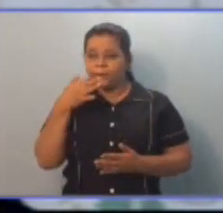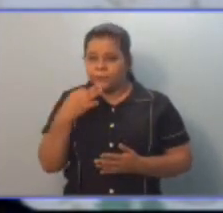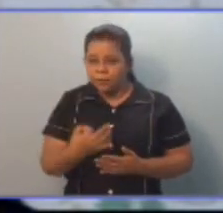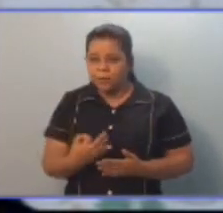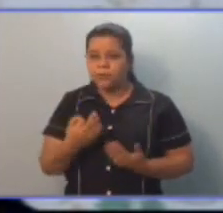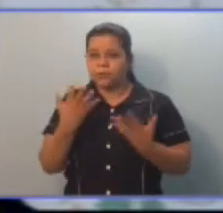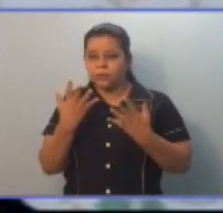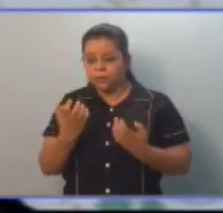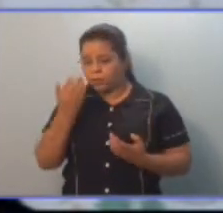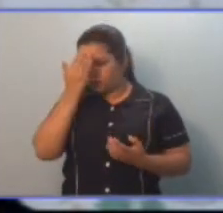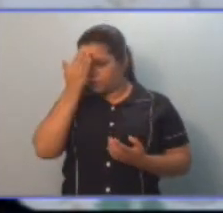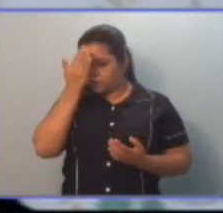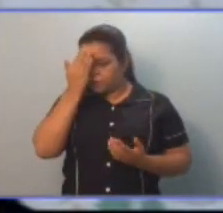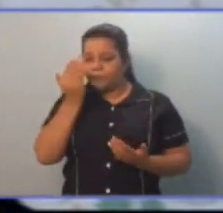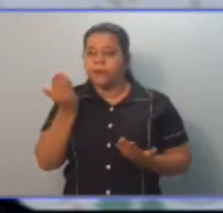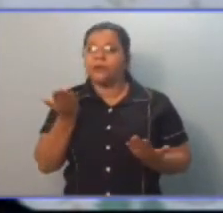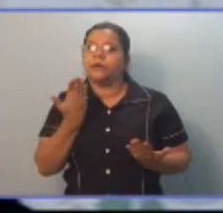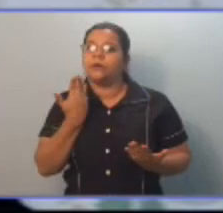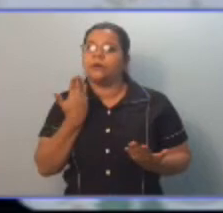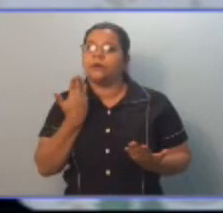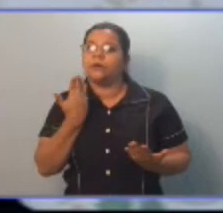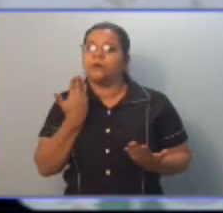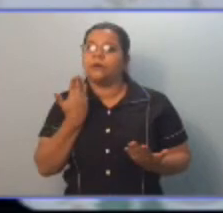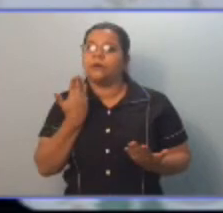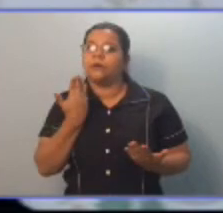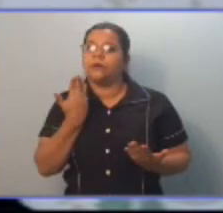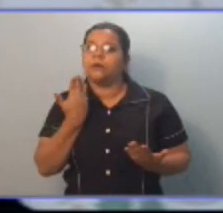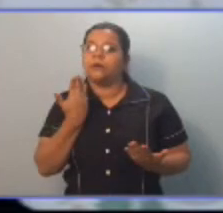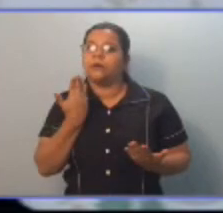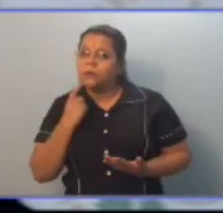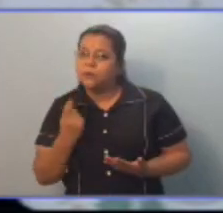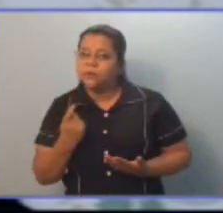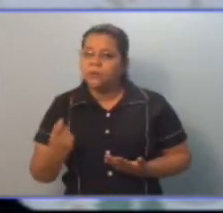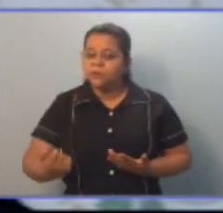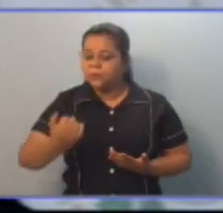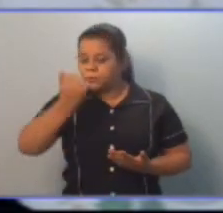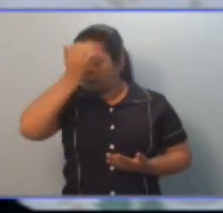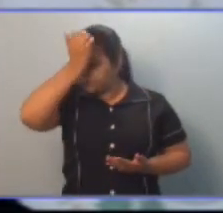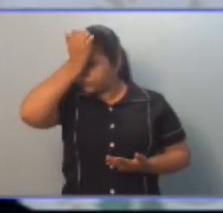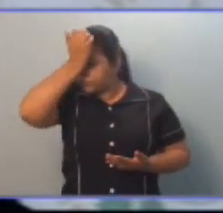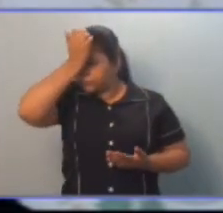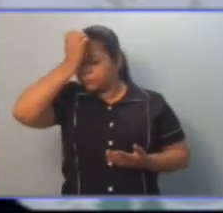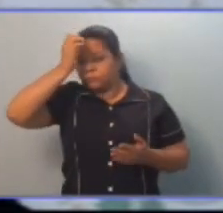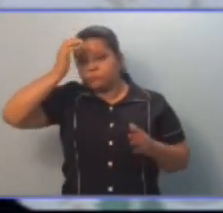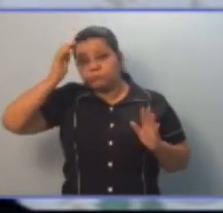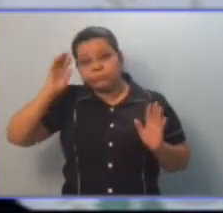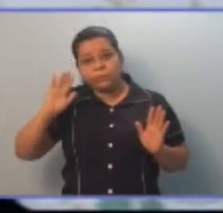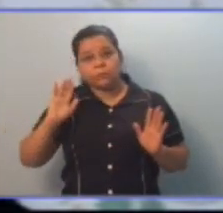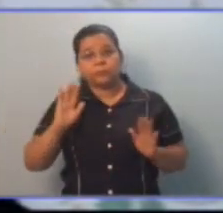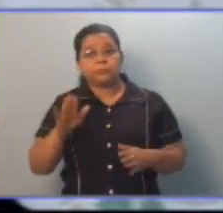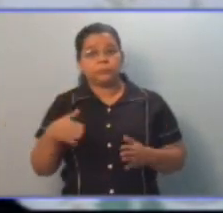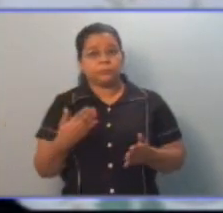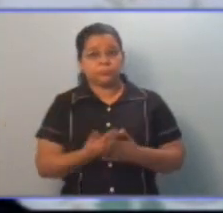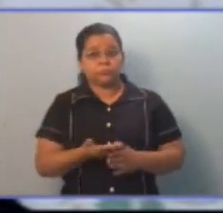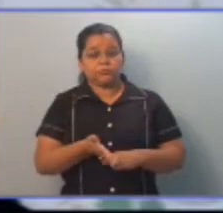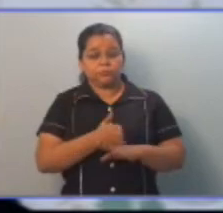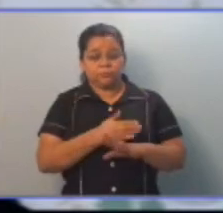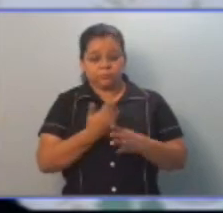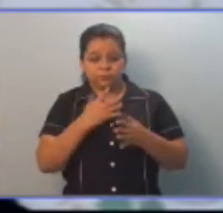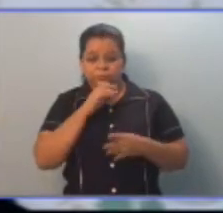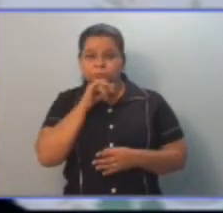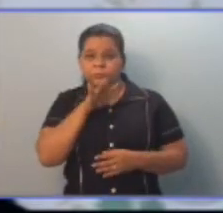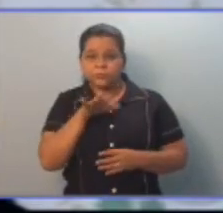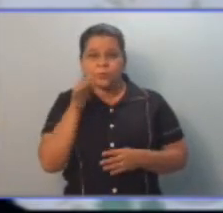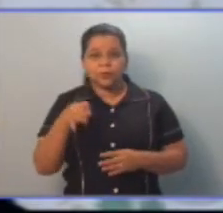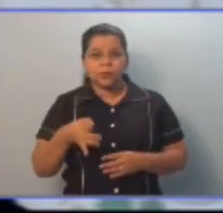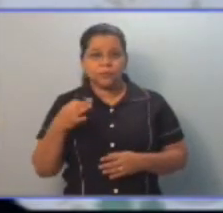saber qué pasó, quiénes cometieron los actos, pero en el fondo, por eso ellos hacen mención que se debe